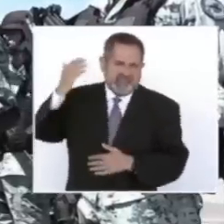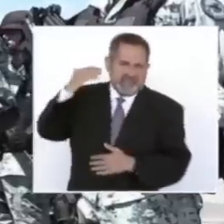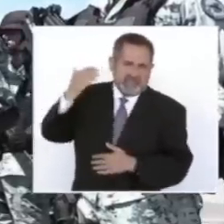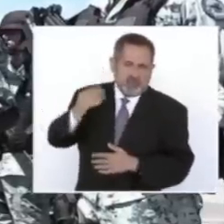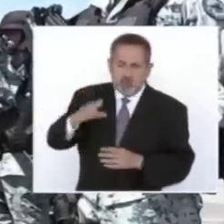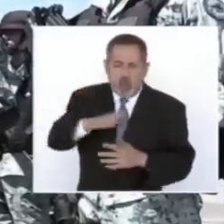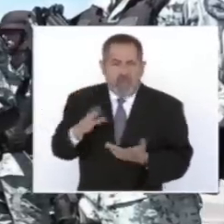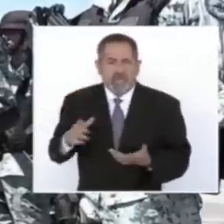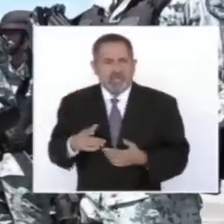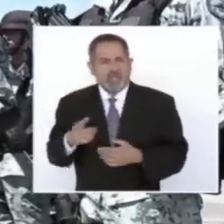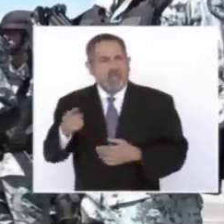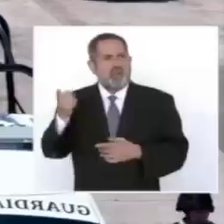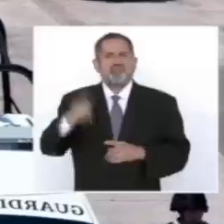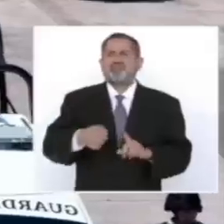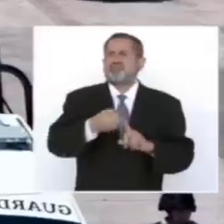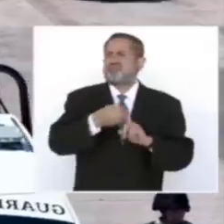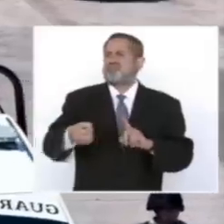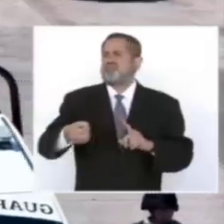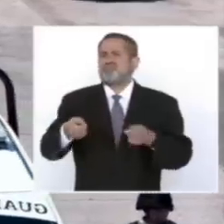orden,